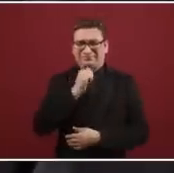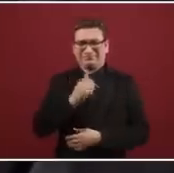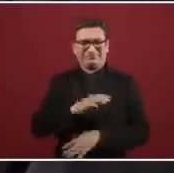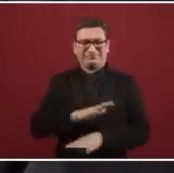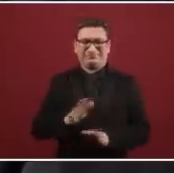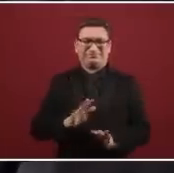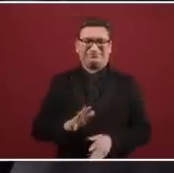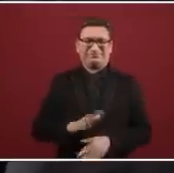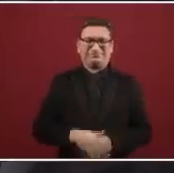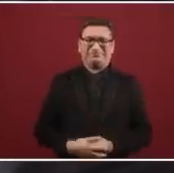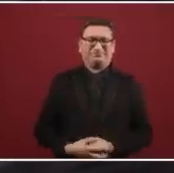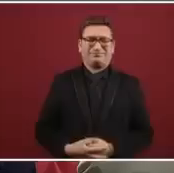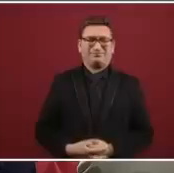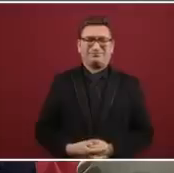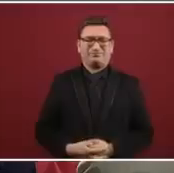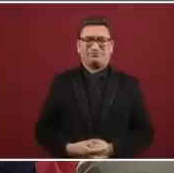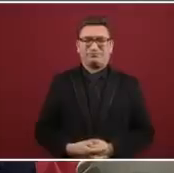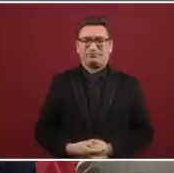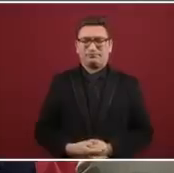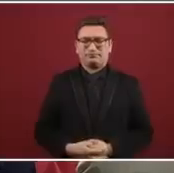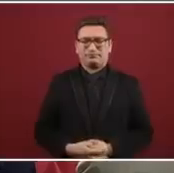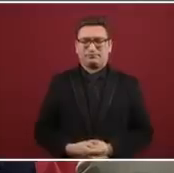Eso no.